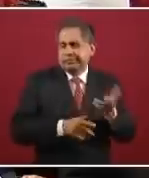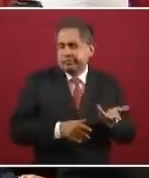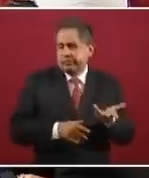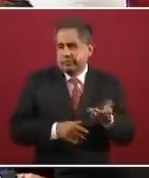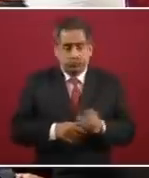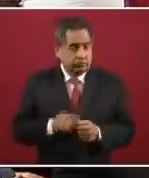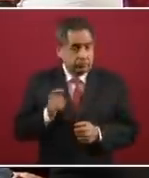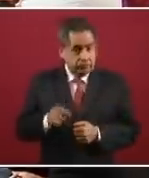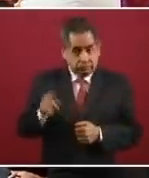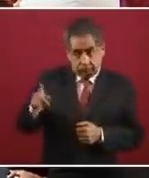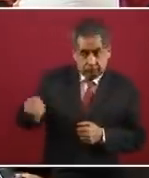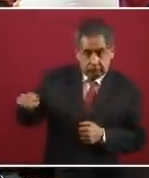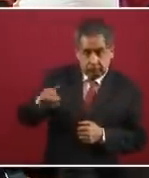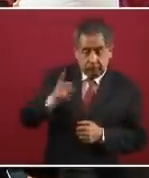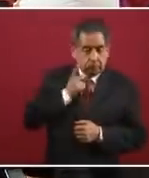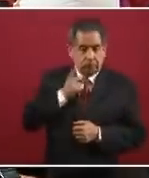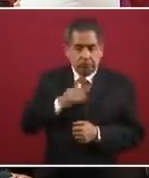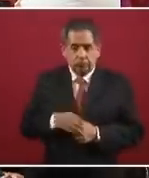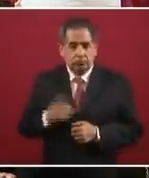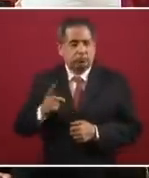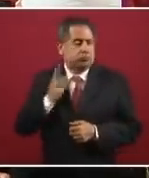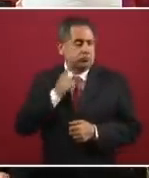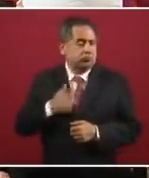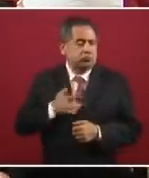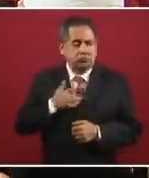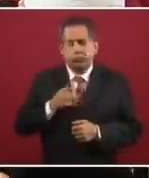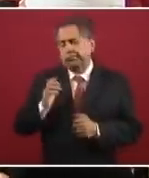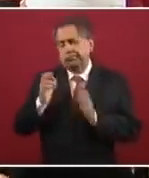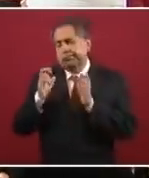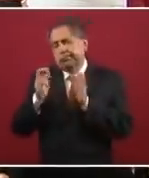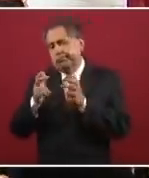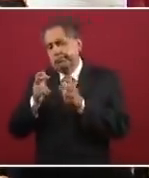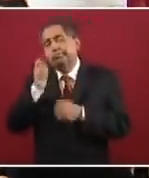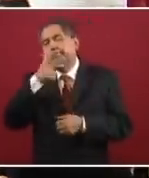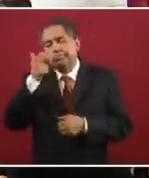Y entonces, un diputado de Chihuahua